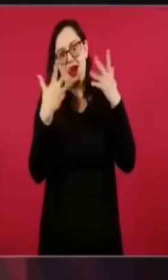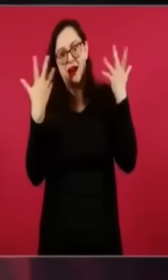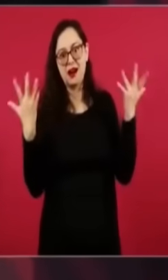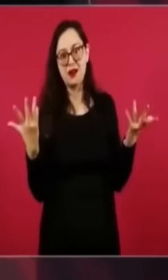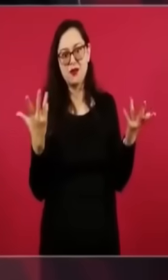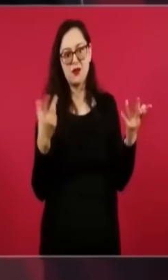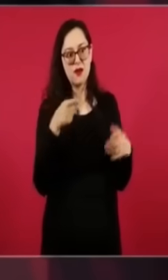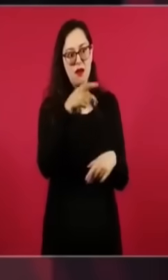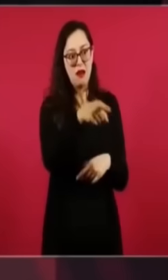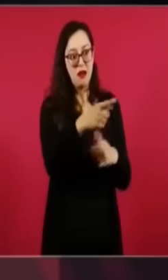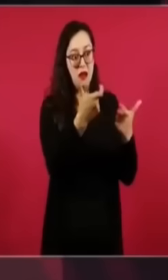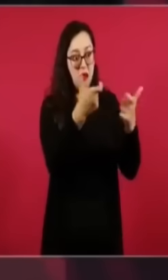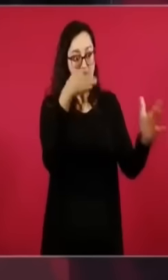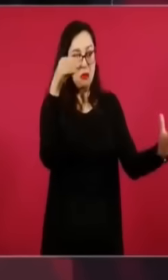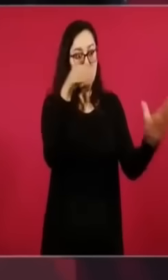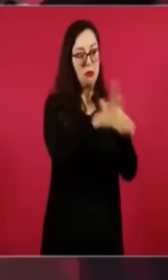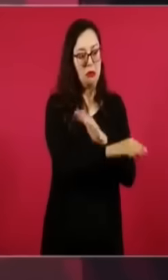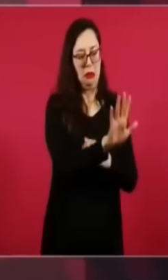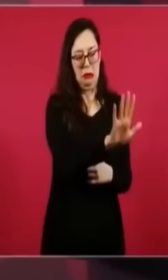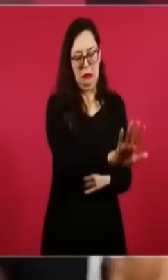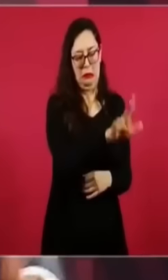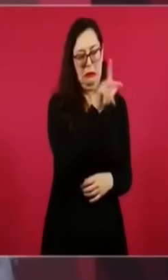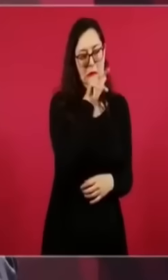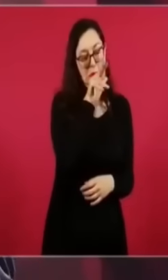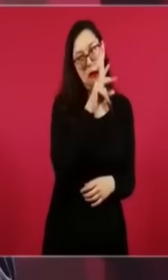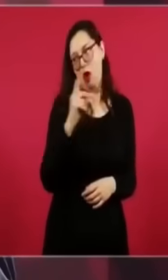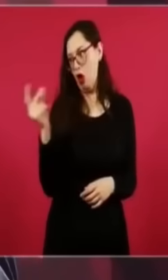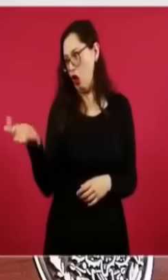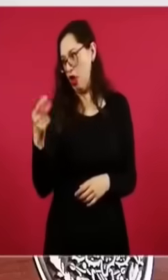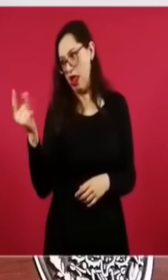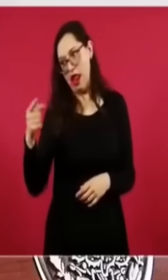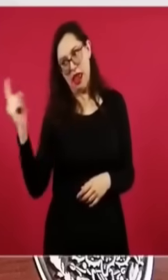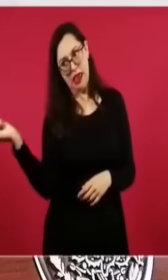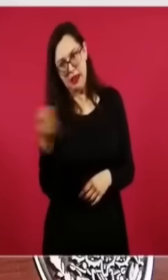la crisis económica, financiera,